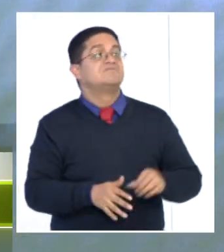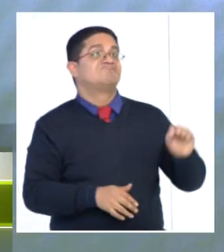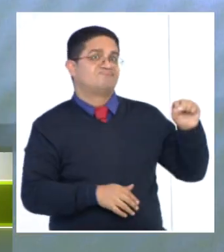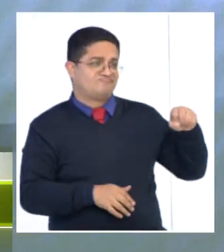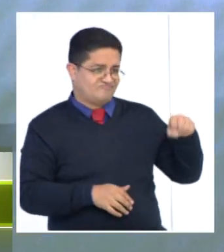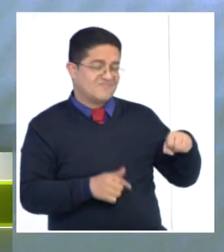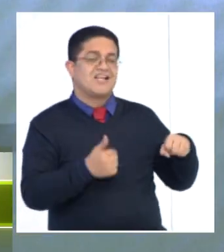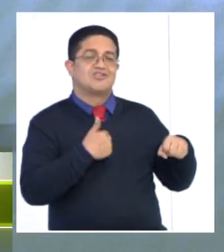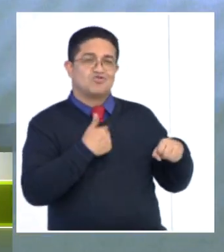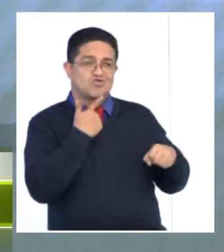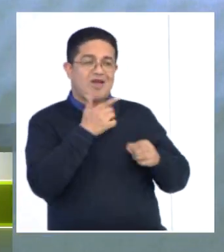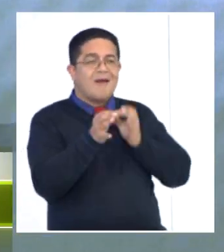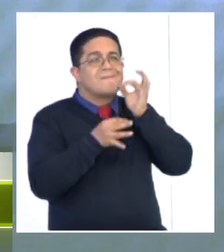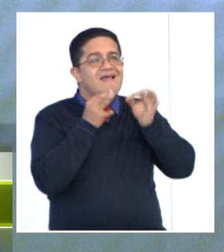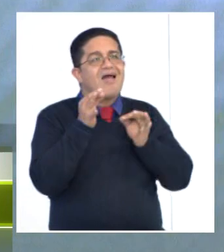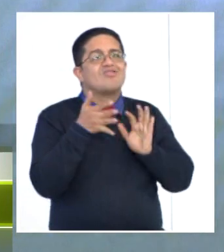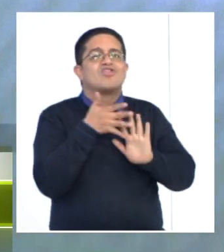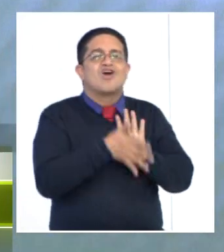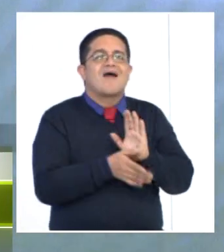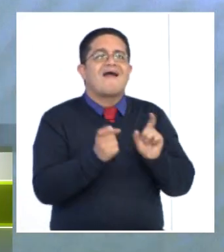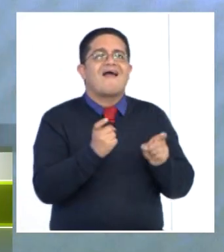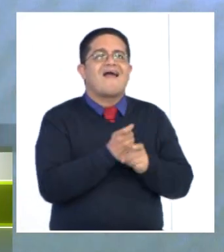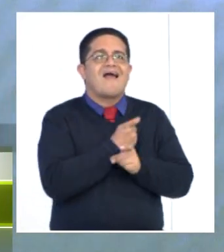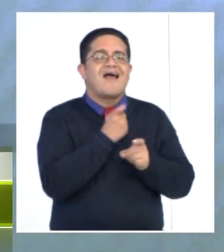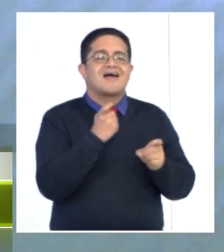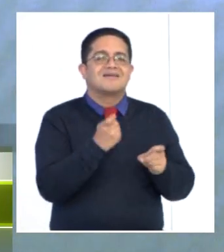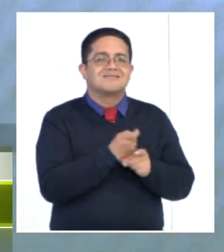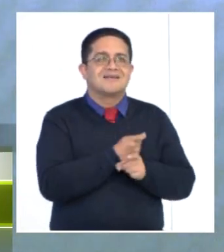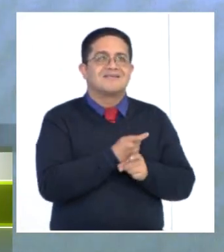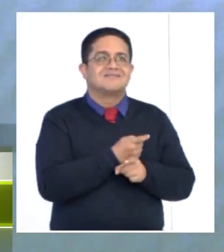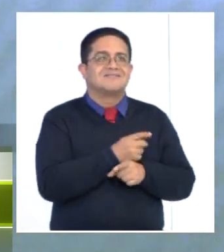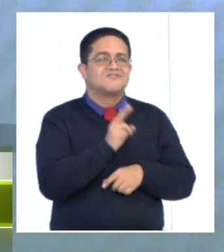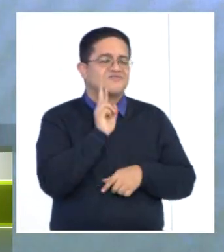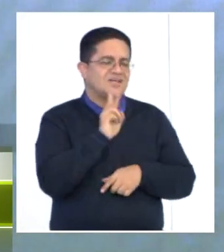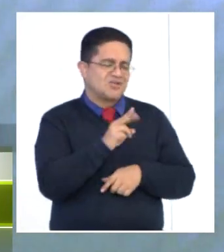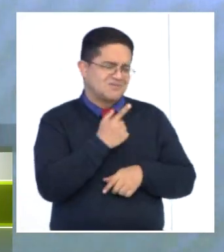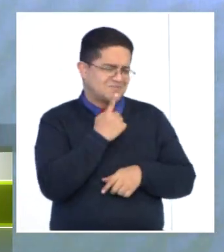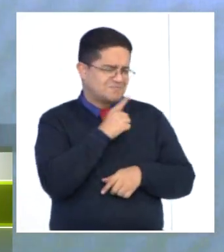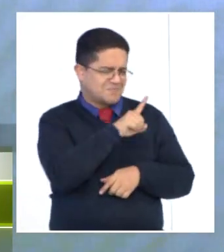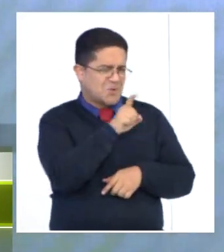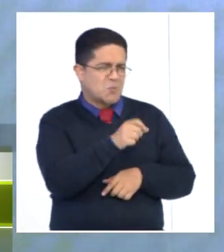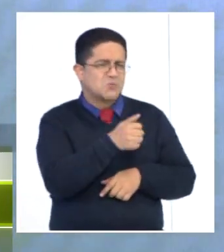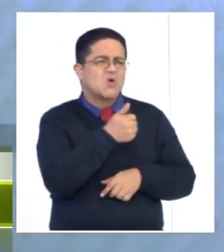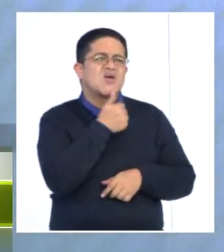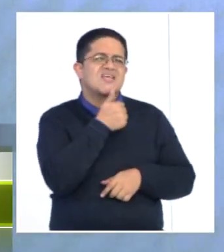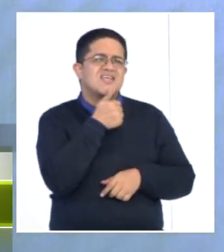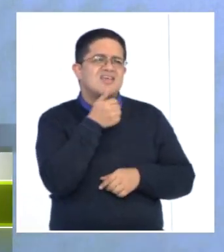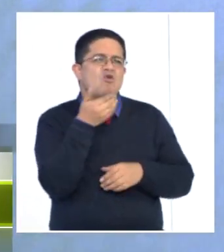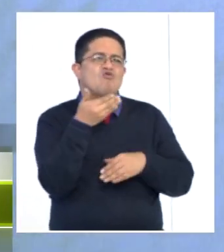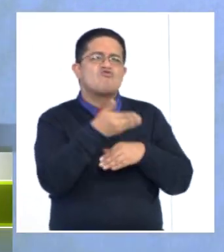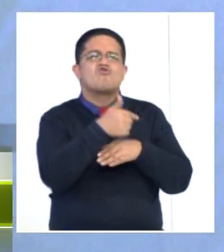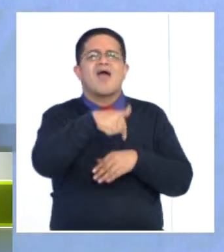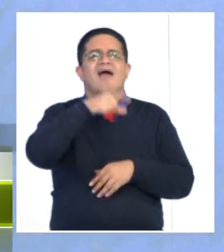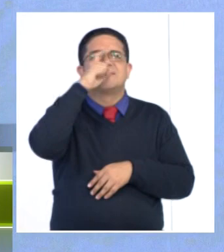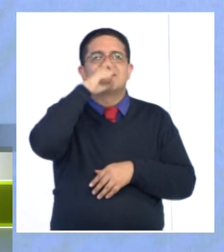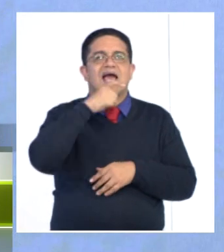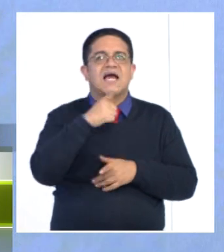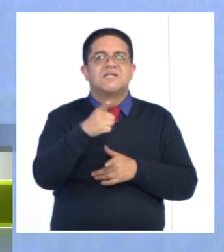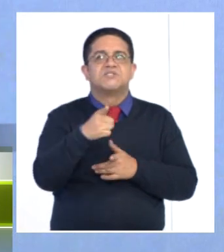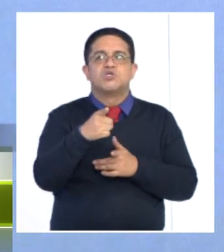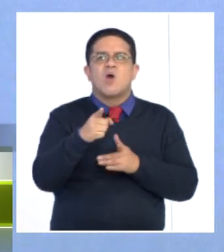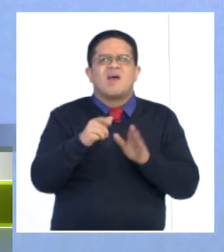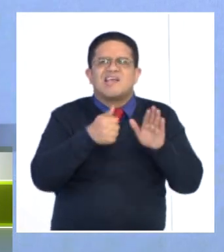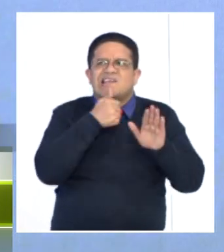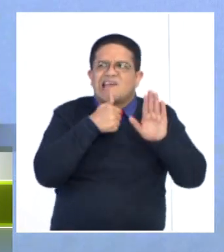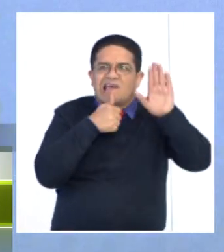estoy hablando del cáncer de próstata, que siempre veo que del otro lado hay varios caballeros, pregunto, ¿quiénes fueron al urólogo este año? Y veo así, nadie